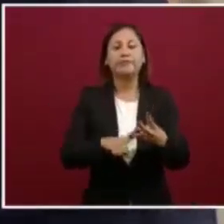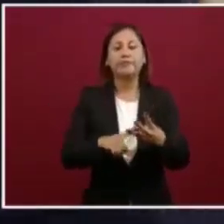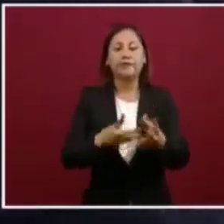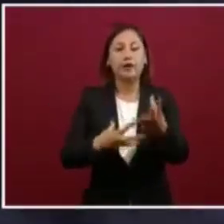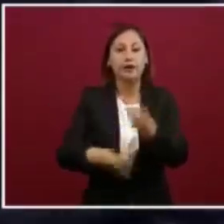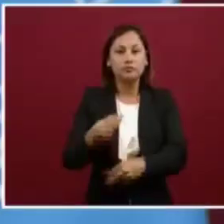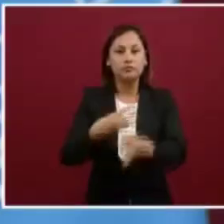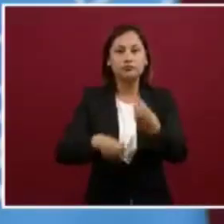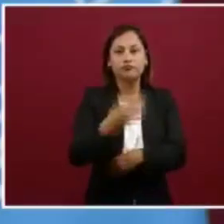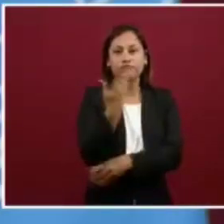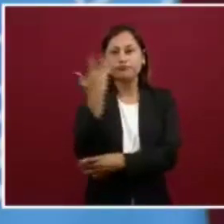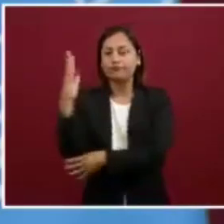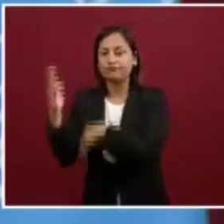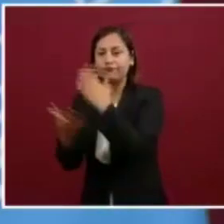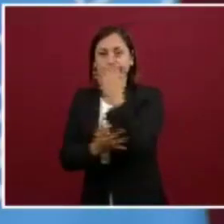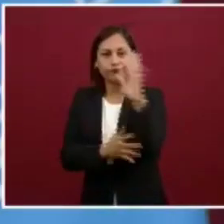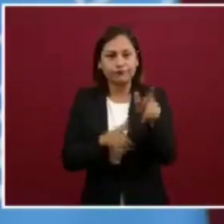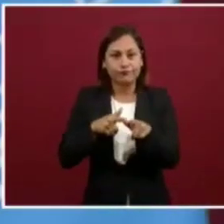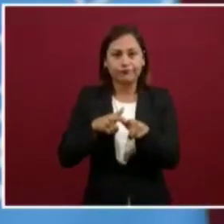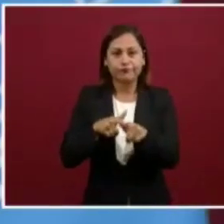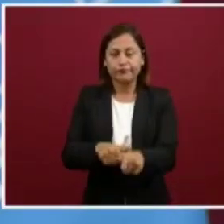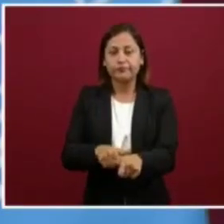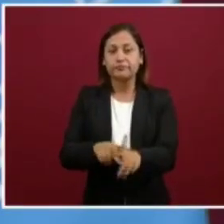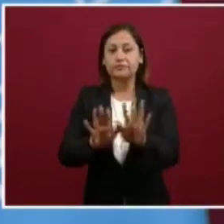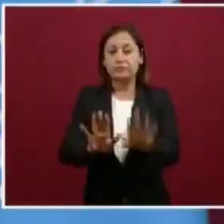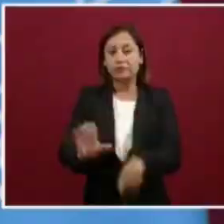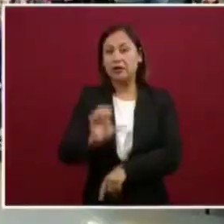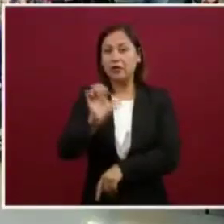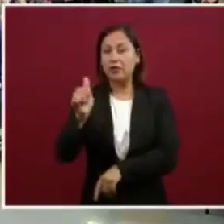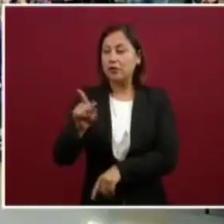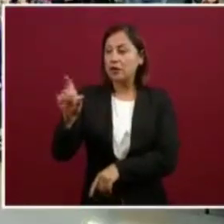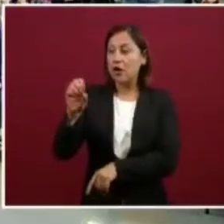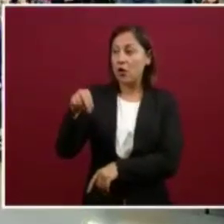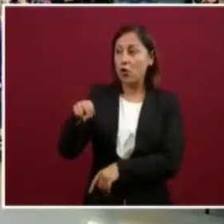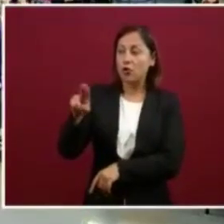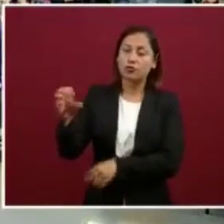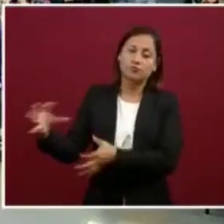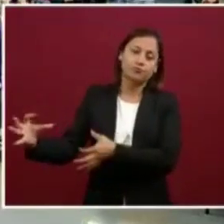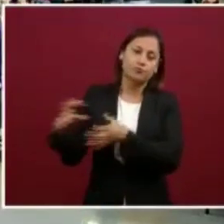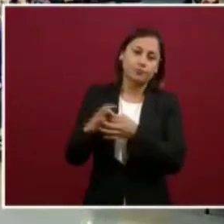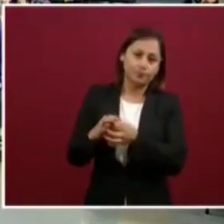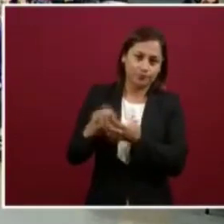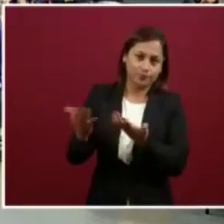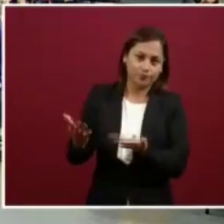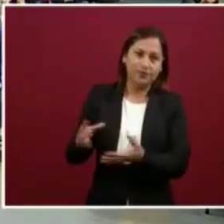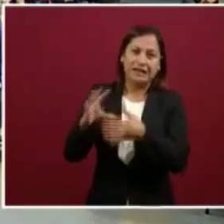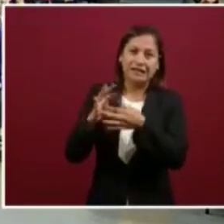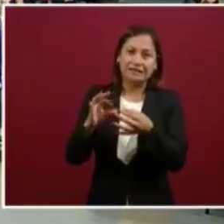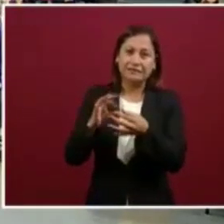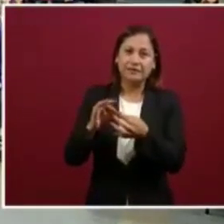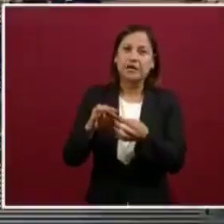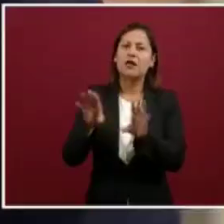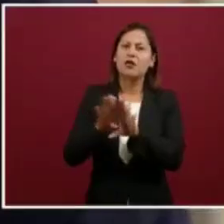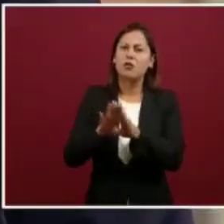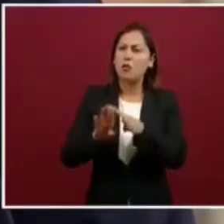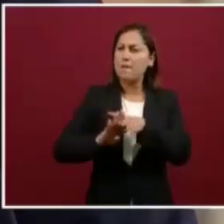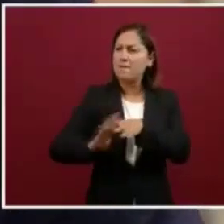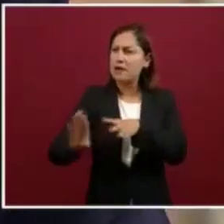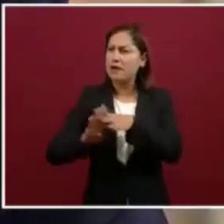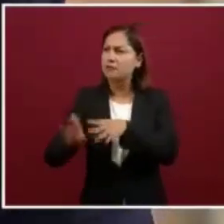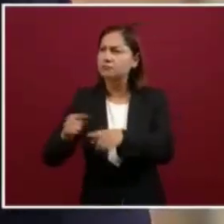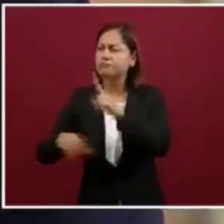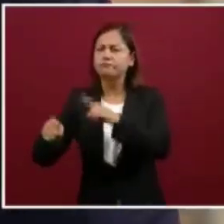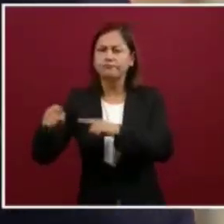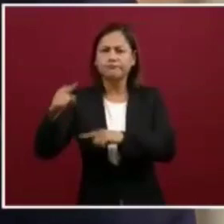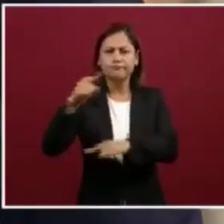y algo muy importante, yo agradezco que estén mis colegas de Naciones Unidas, que es la gestión integral del ciclo migratorio. ¿Y por qué, señor